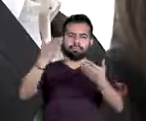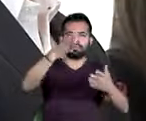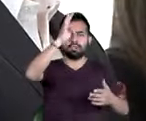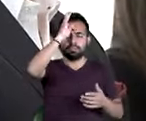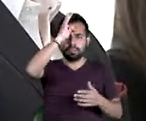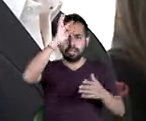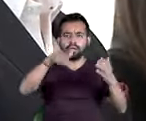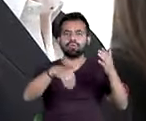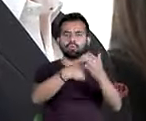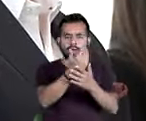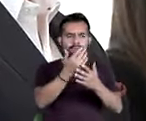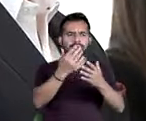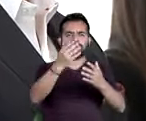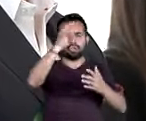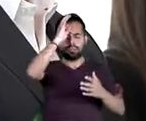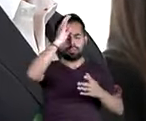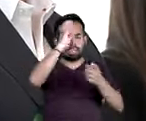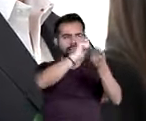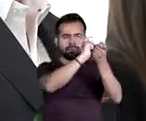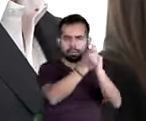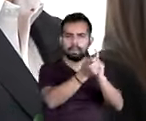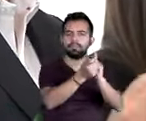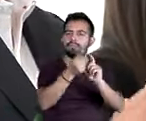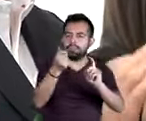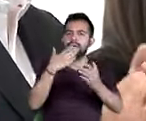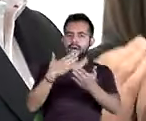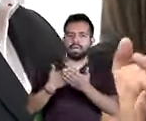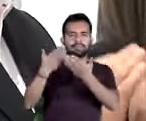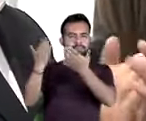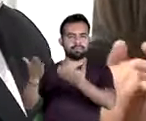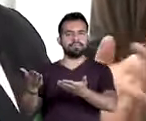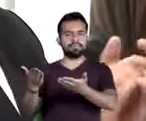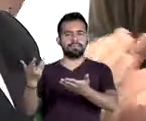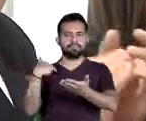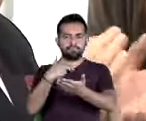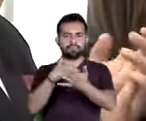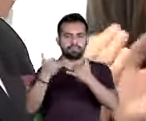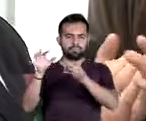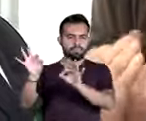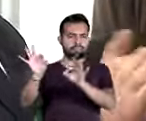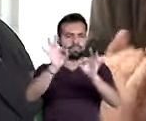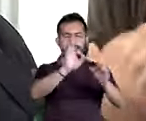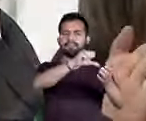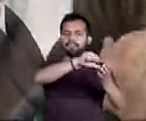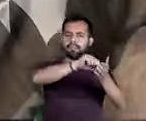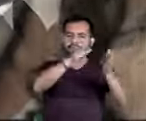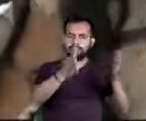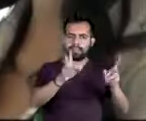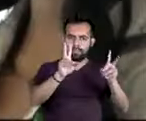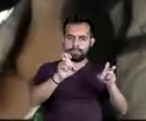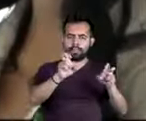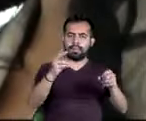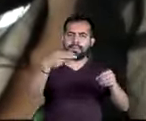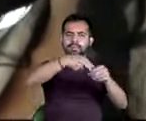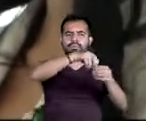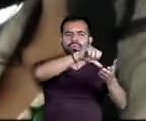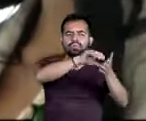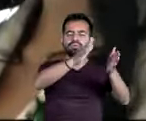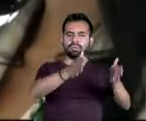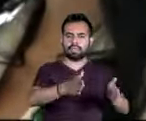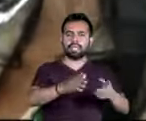nuevos y hospitales repotenciados. Esto es nada más lo que hemos puesto en este momento para la ciudad. Pero también ha